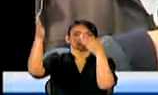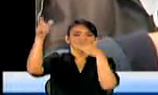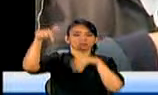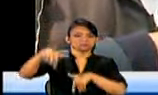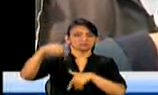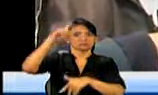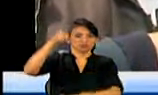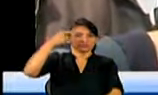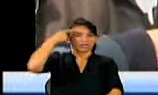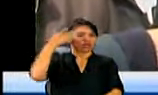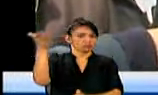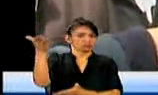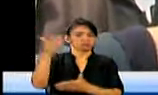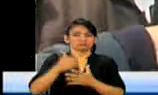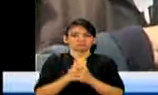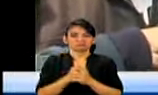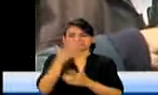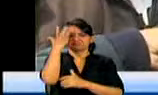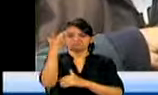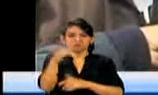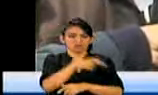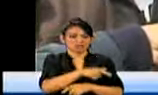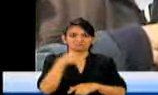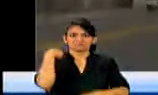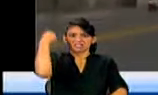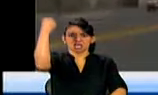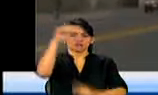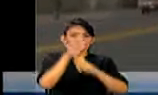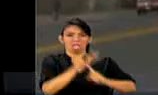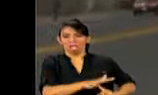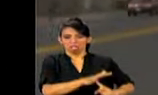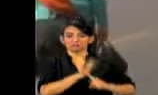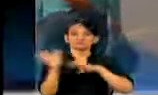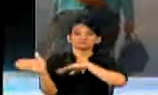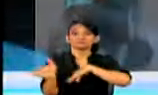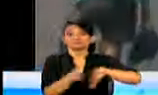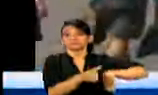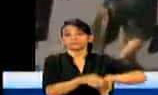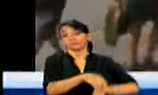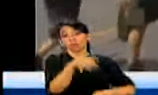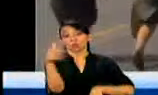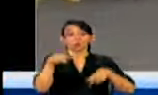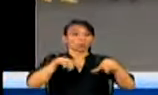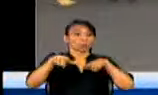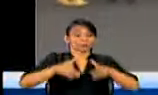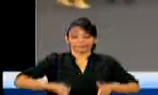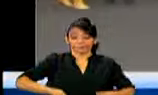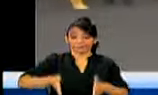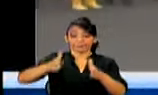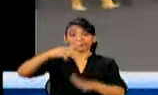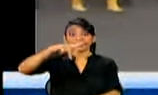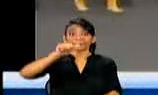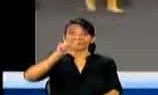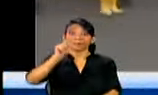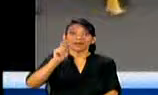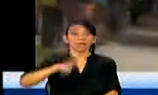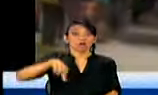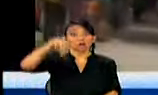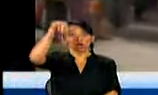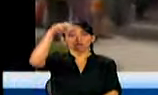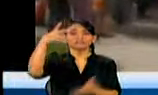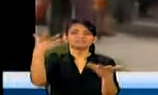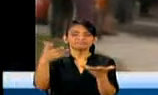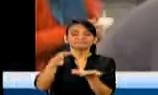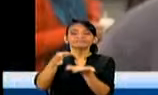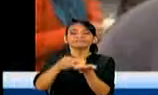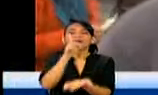régimen, por lo que ha atropellado a nuestros derechos. Otro de los puntos donde se bloqueó la Panamericana fue el sector de Panzaleo en el